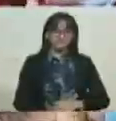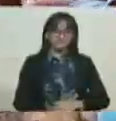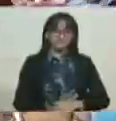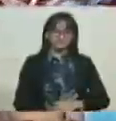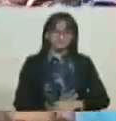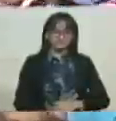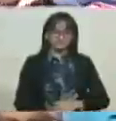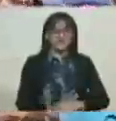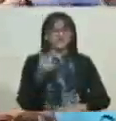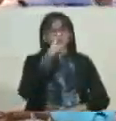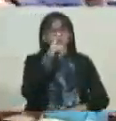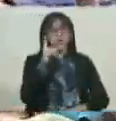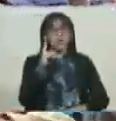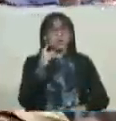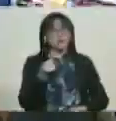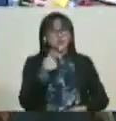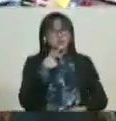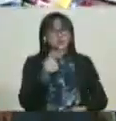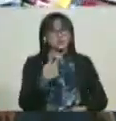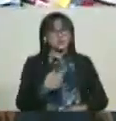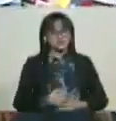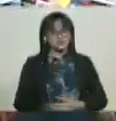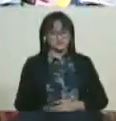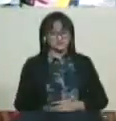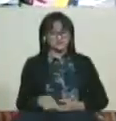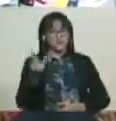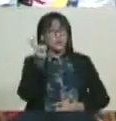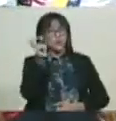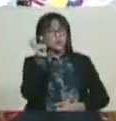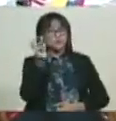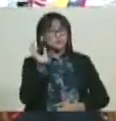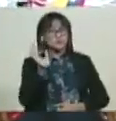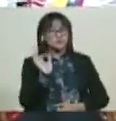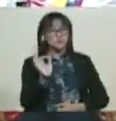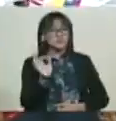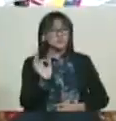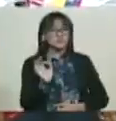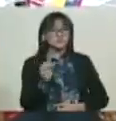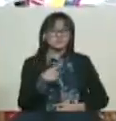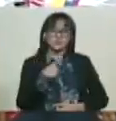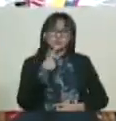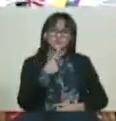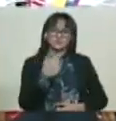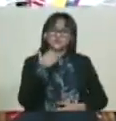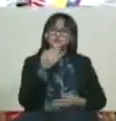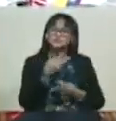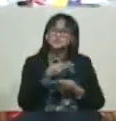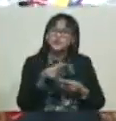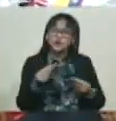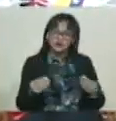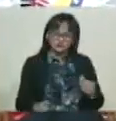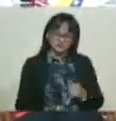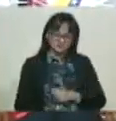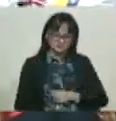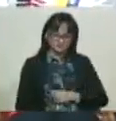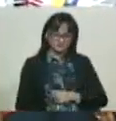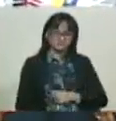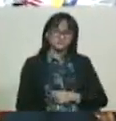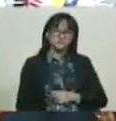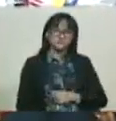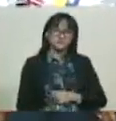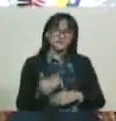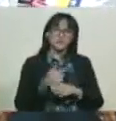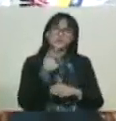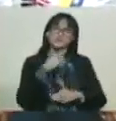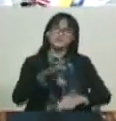hace un año yo les dije hoy lo escúchenme bien quiero decirlo suavecito como